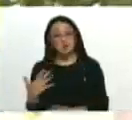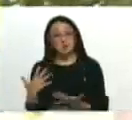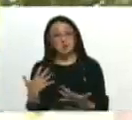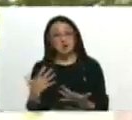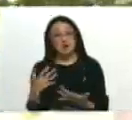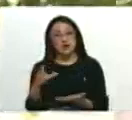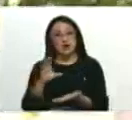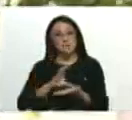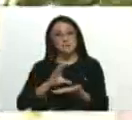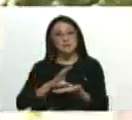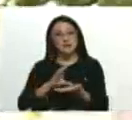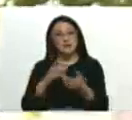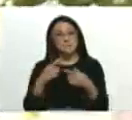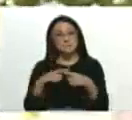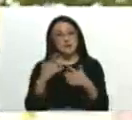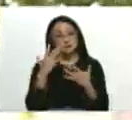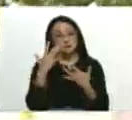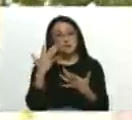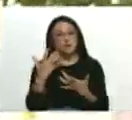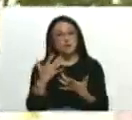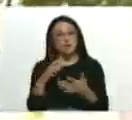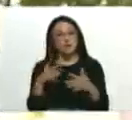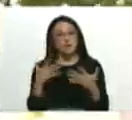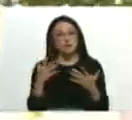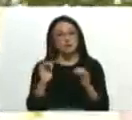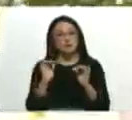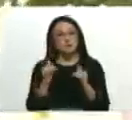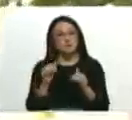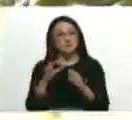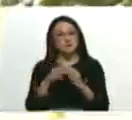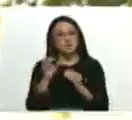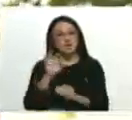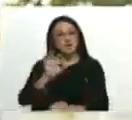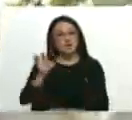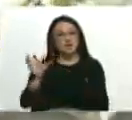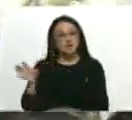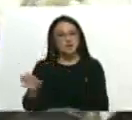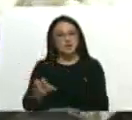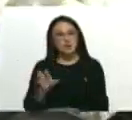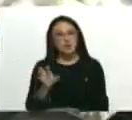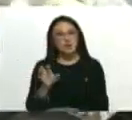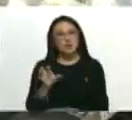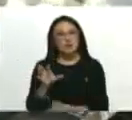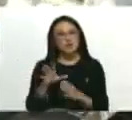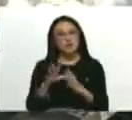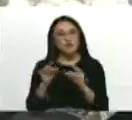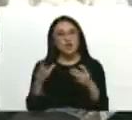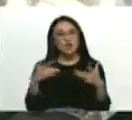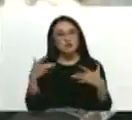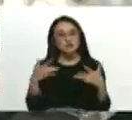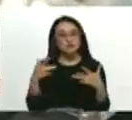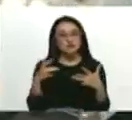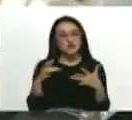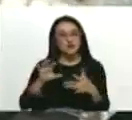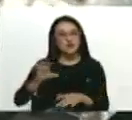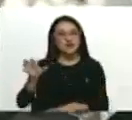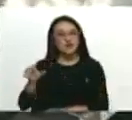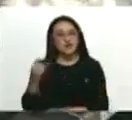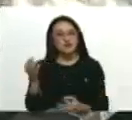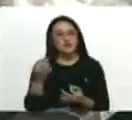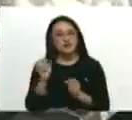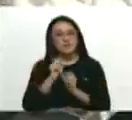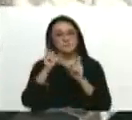capital, pero se visibiliza cuando vamos a las regiones. Es decir, toda la actividad editorial que hay en las regiones es